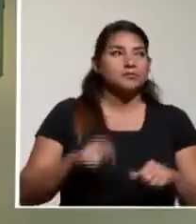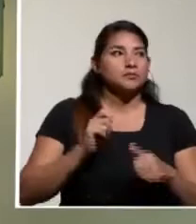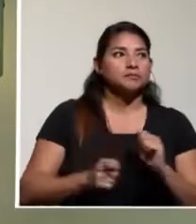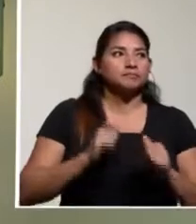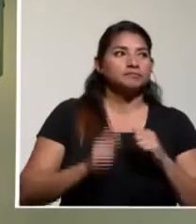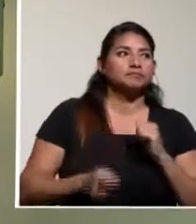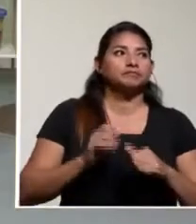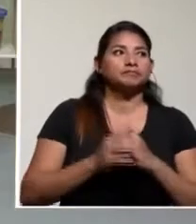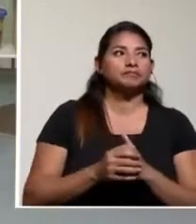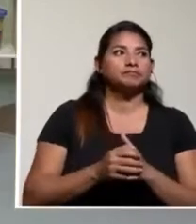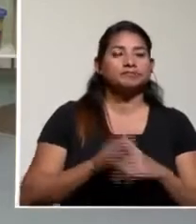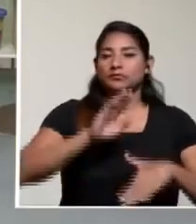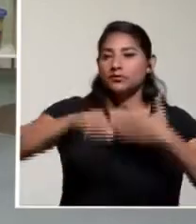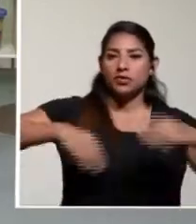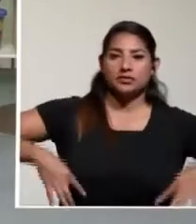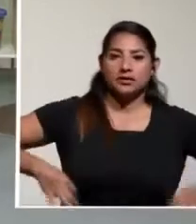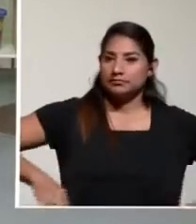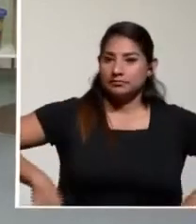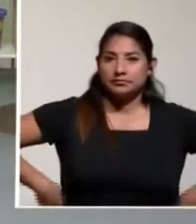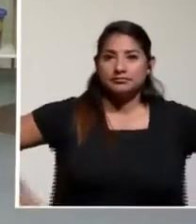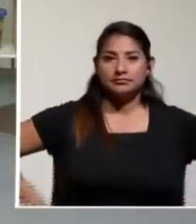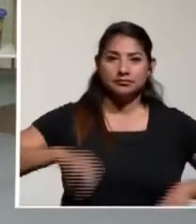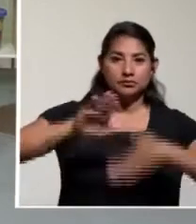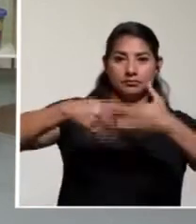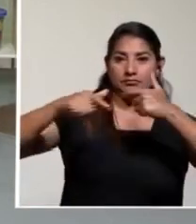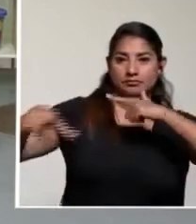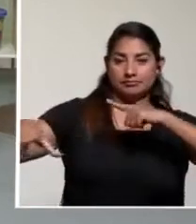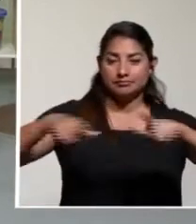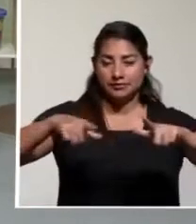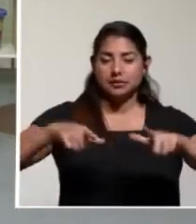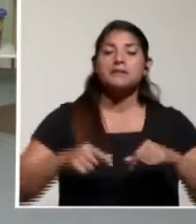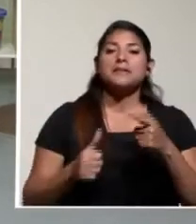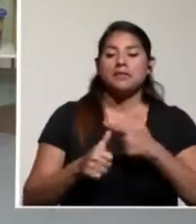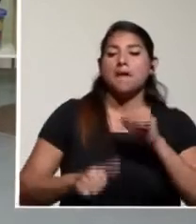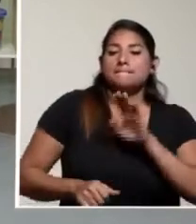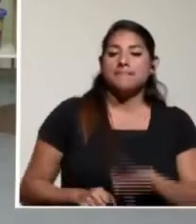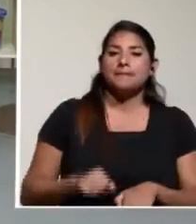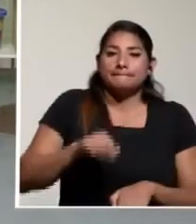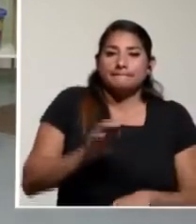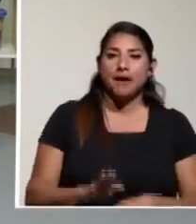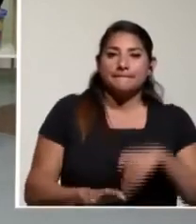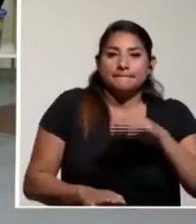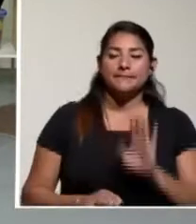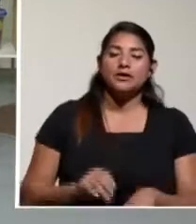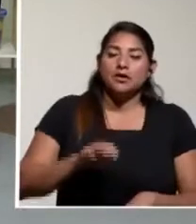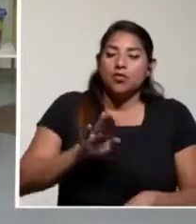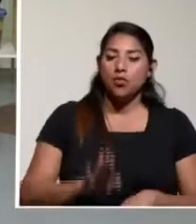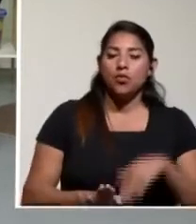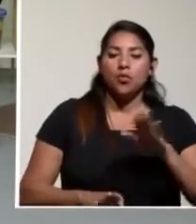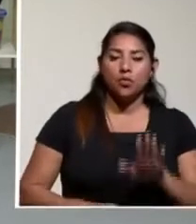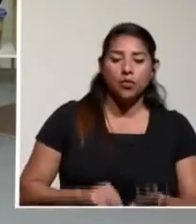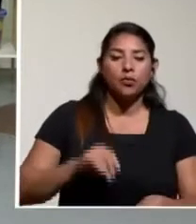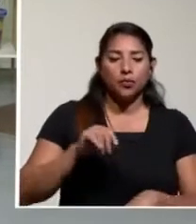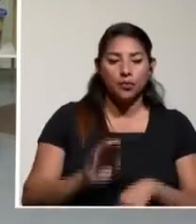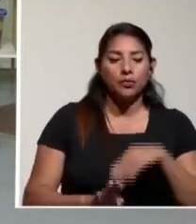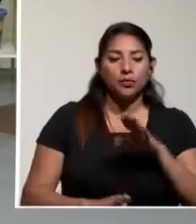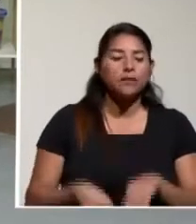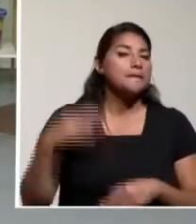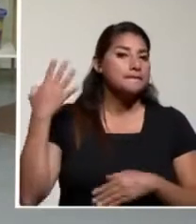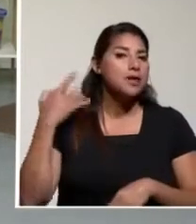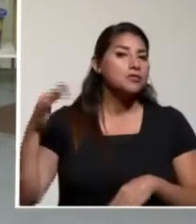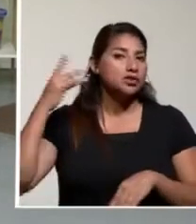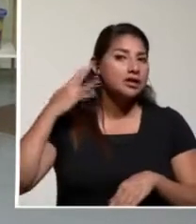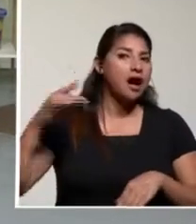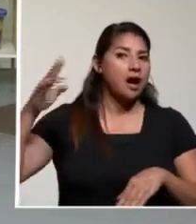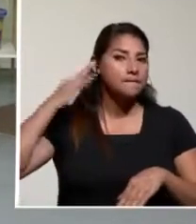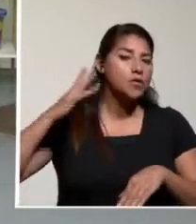aquí todo, la ropa, todo. Empezamos marchando, ese es el descanso, ¿sí? Ah, muy bien. Mientras que suena la música.